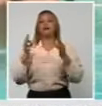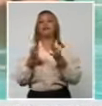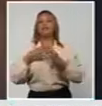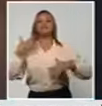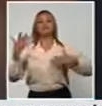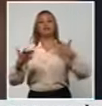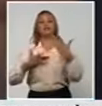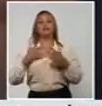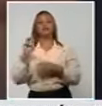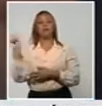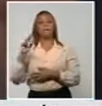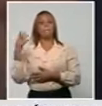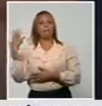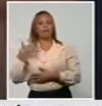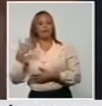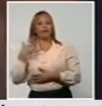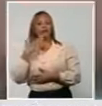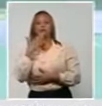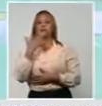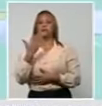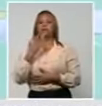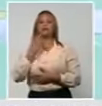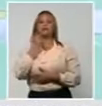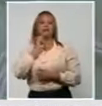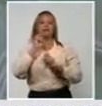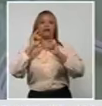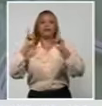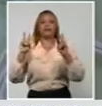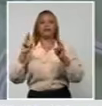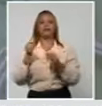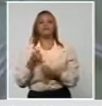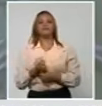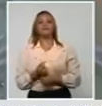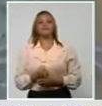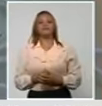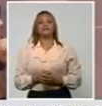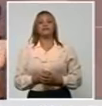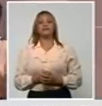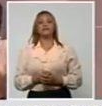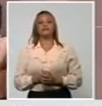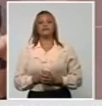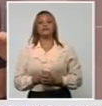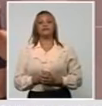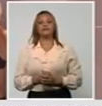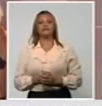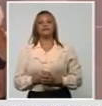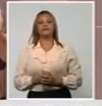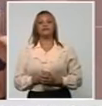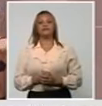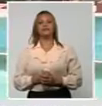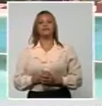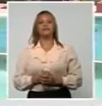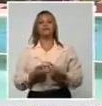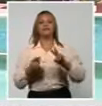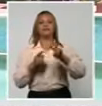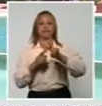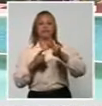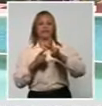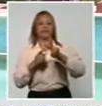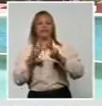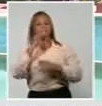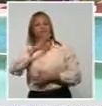verano atípico y por la vida. Desde Holguín, Eddie de la Pera y Aliuban Moreira, Sistema Informativo